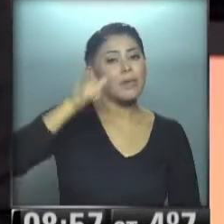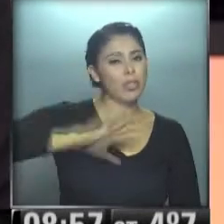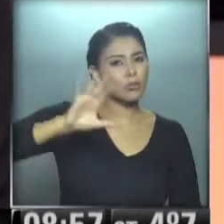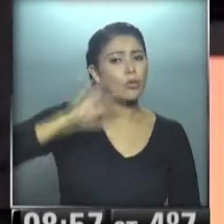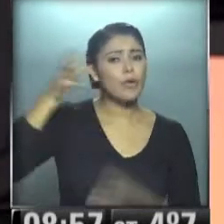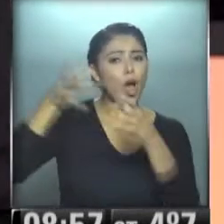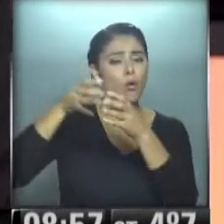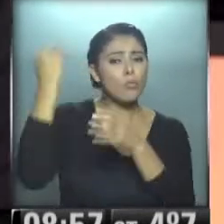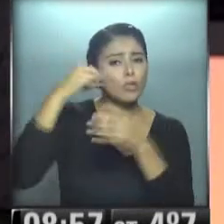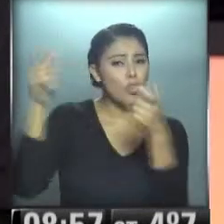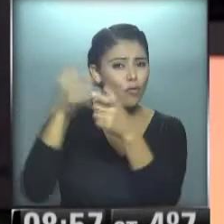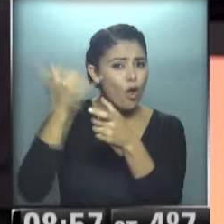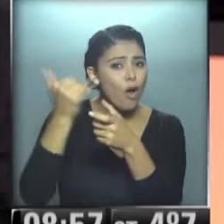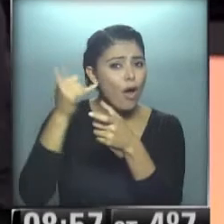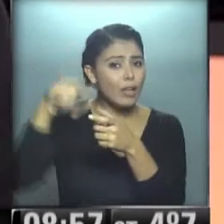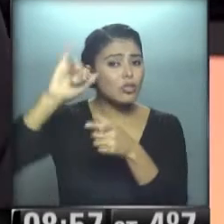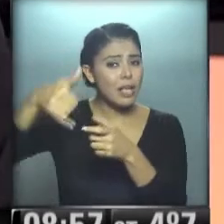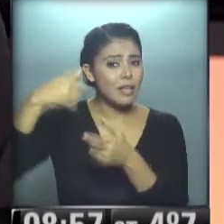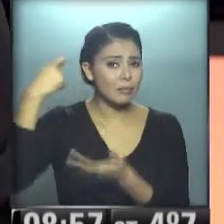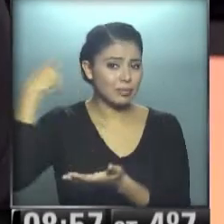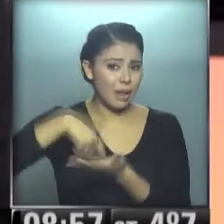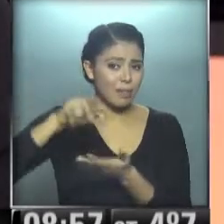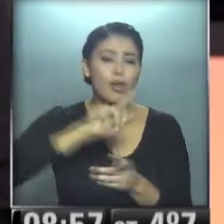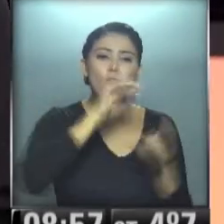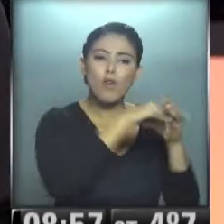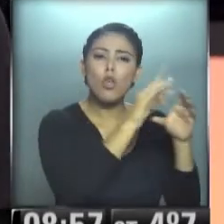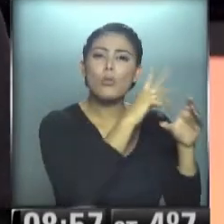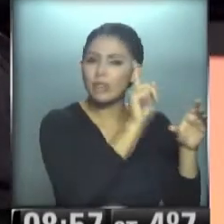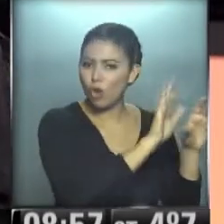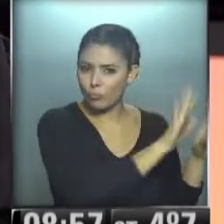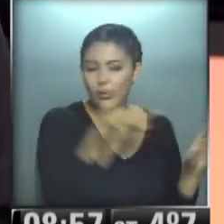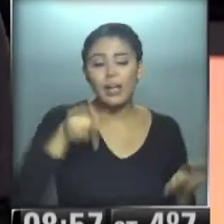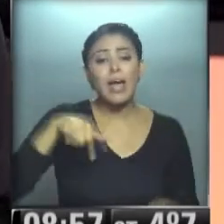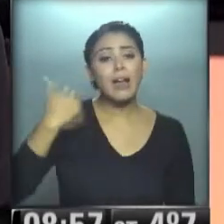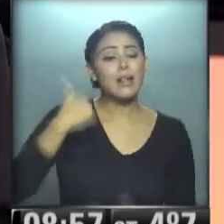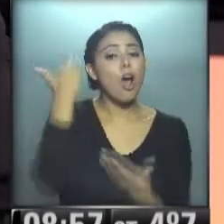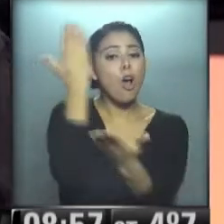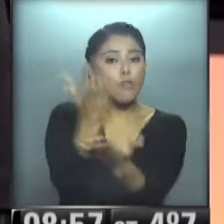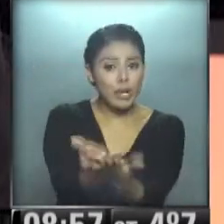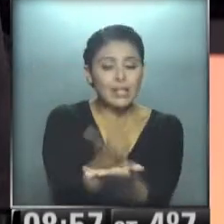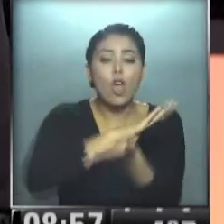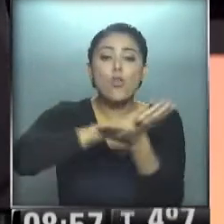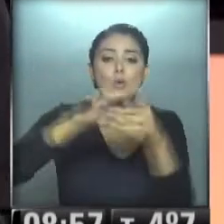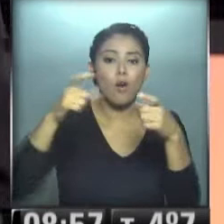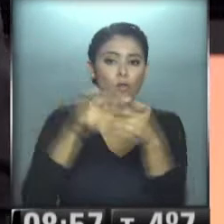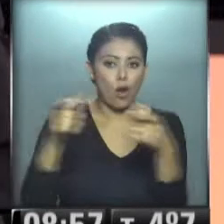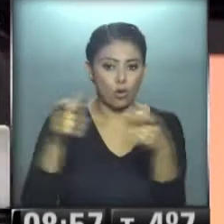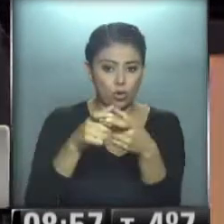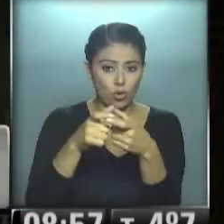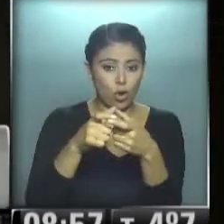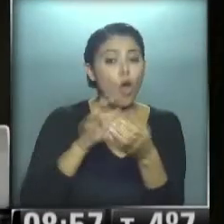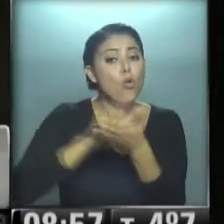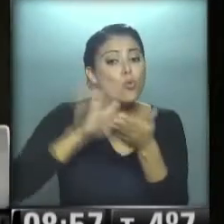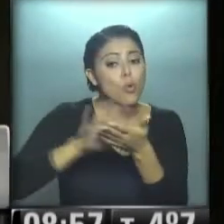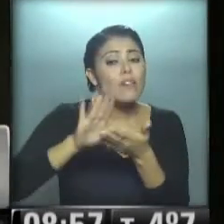que están adentro del canje no los fondos buitres va a ofrecer un nuevo bono un canje un nuevo